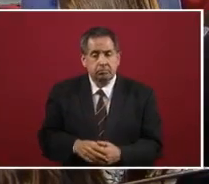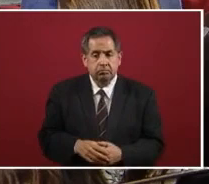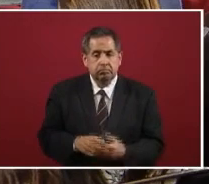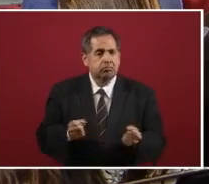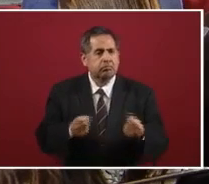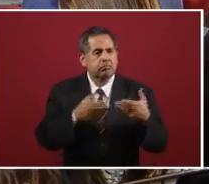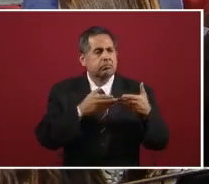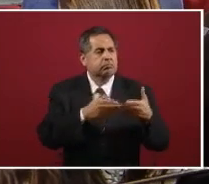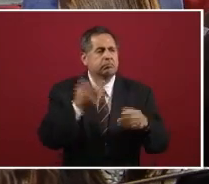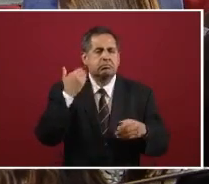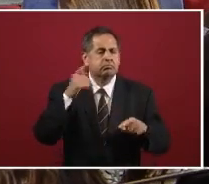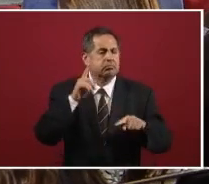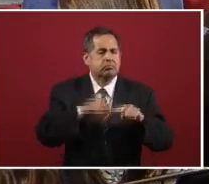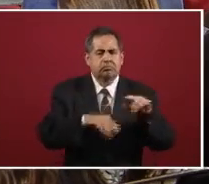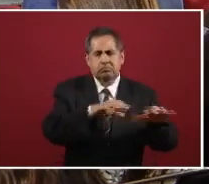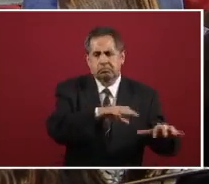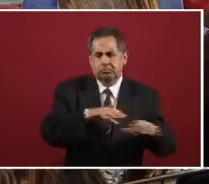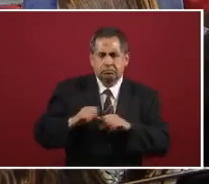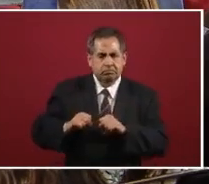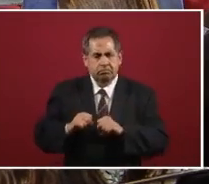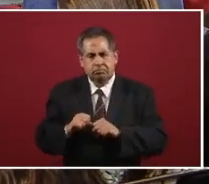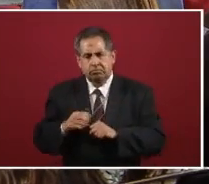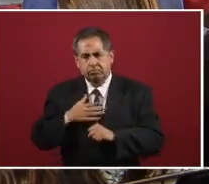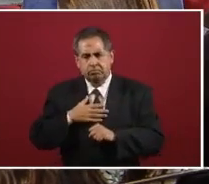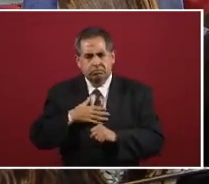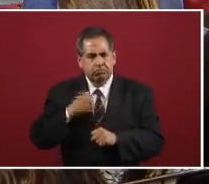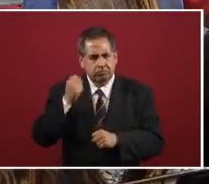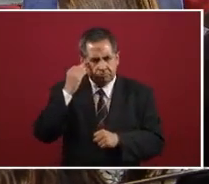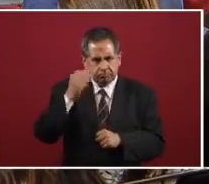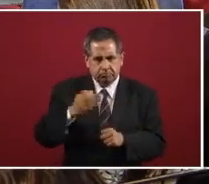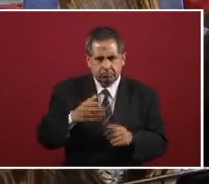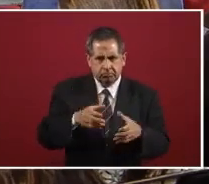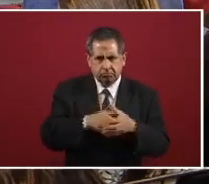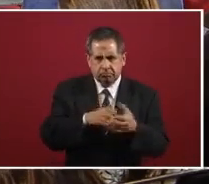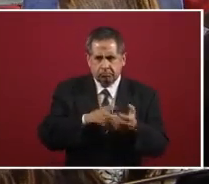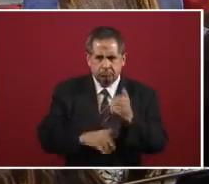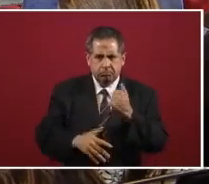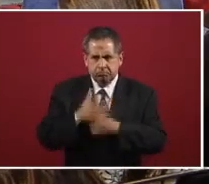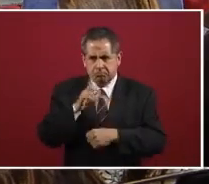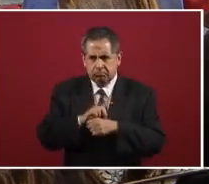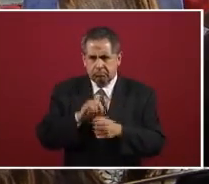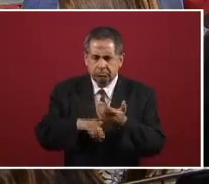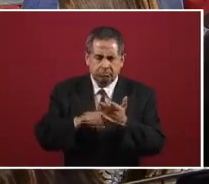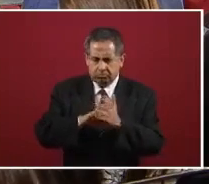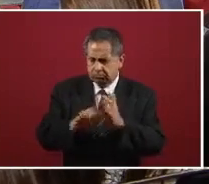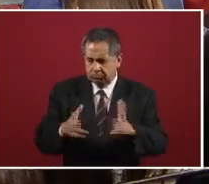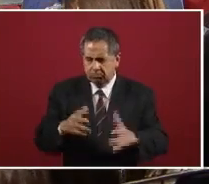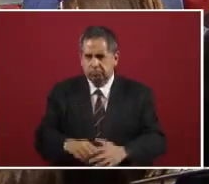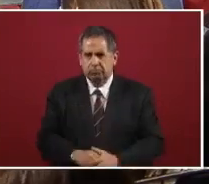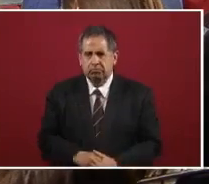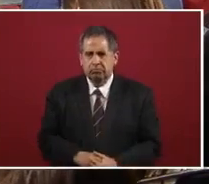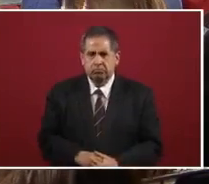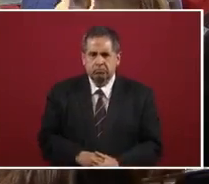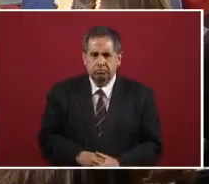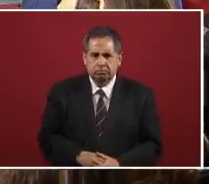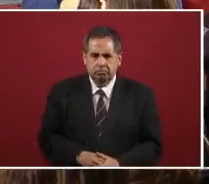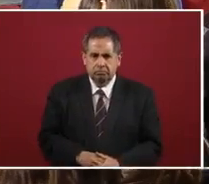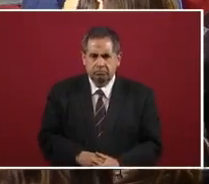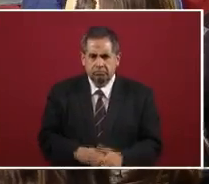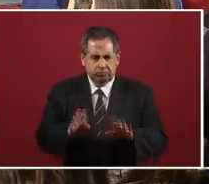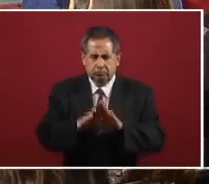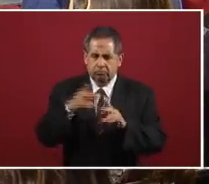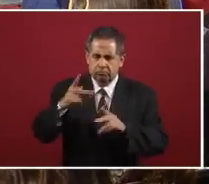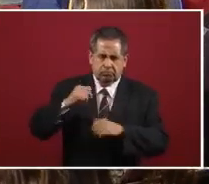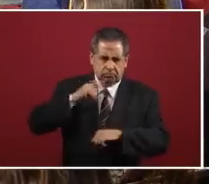¿Cuántas embarcaciones en promedio en 15 días, por ejemplo? O por ejemplo, lo que corresponde